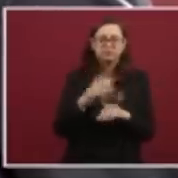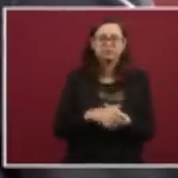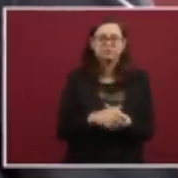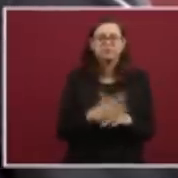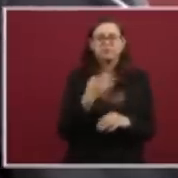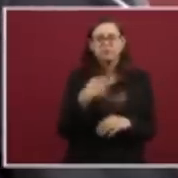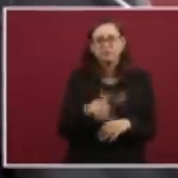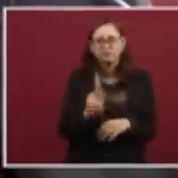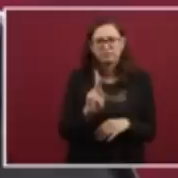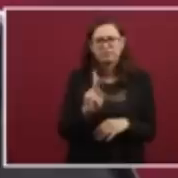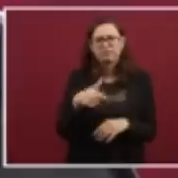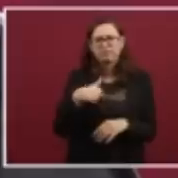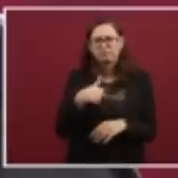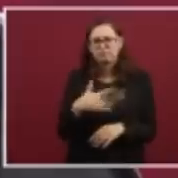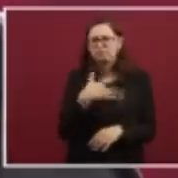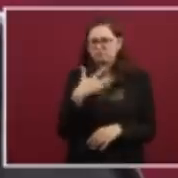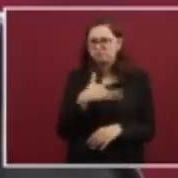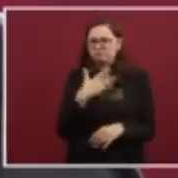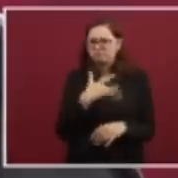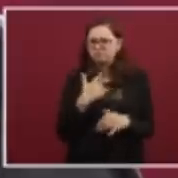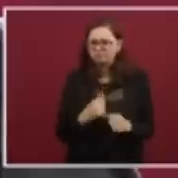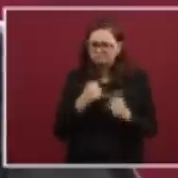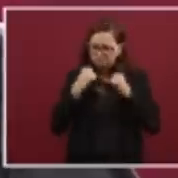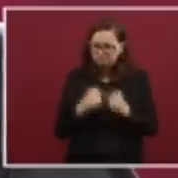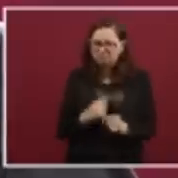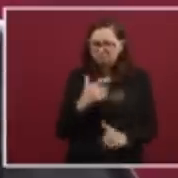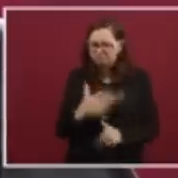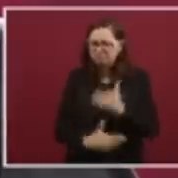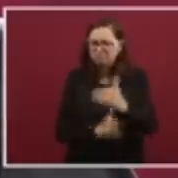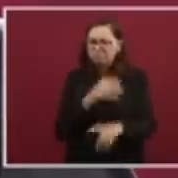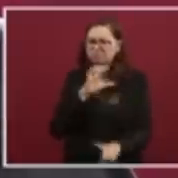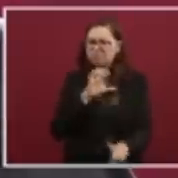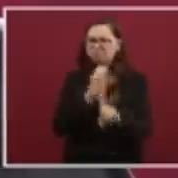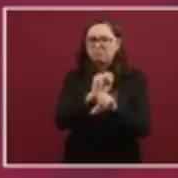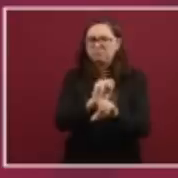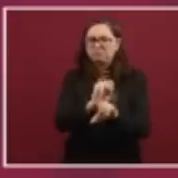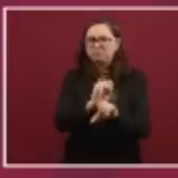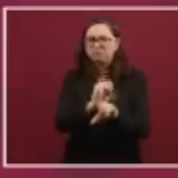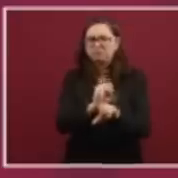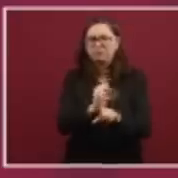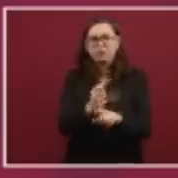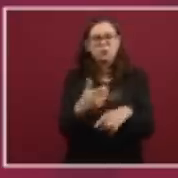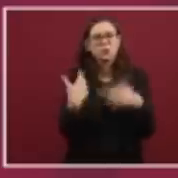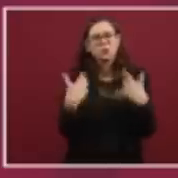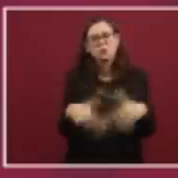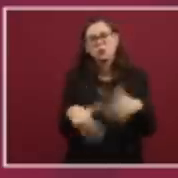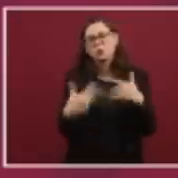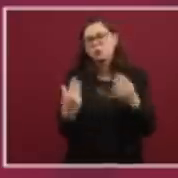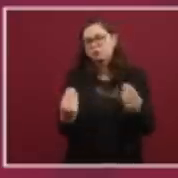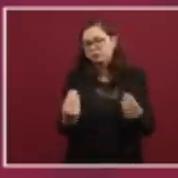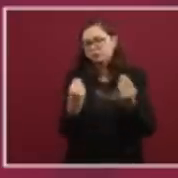pero estoy seguro que se va a lograr. Eso ayuda mucho